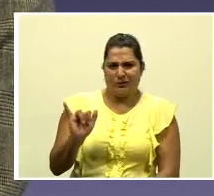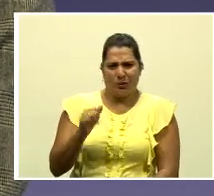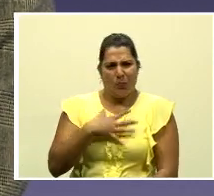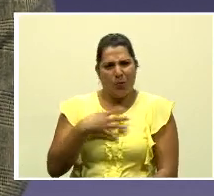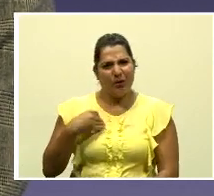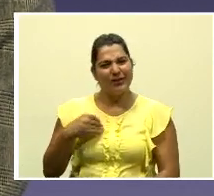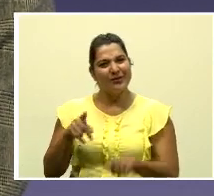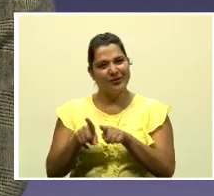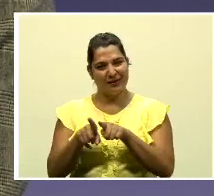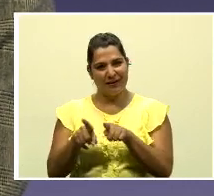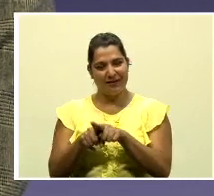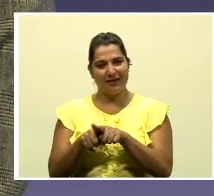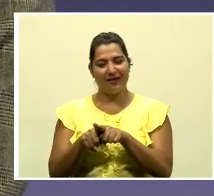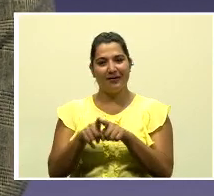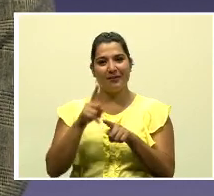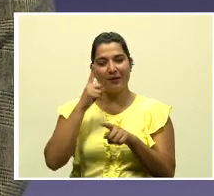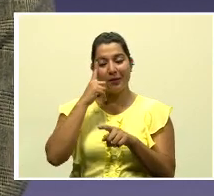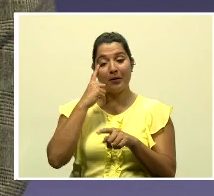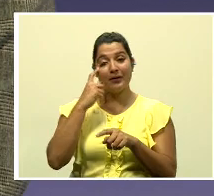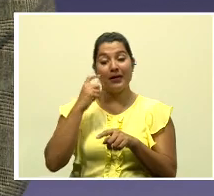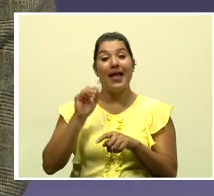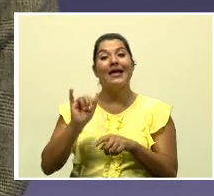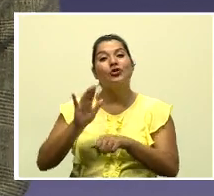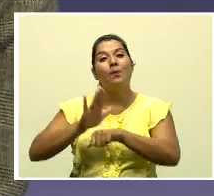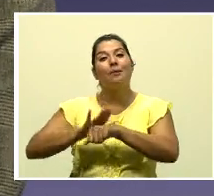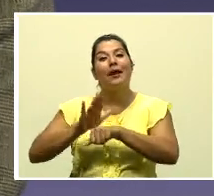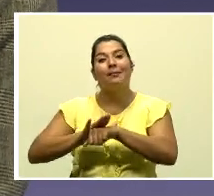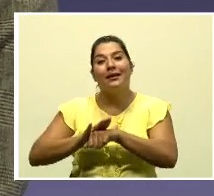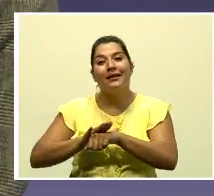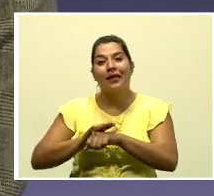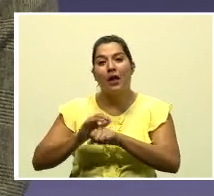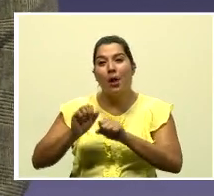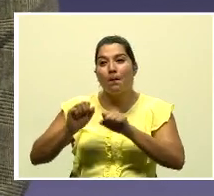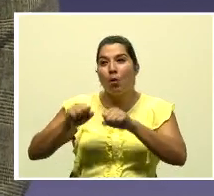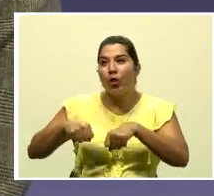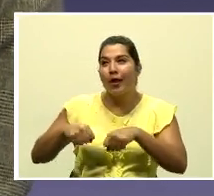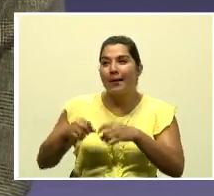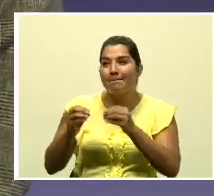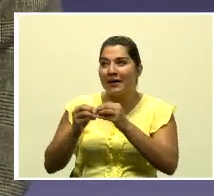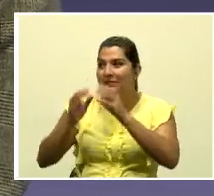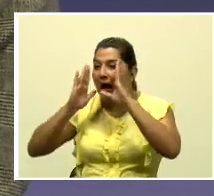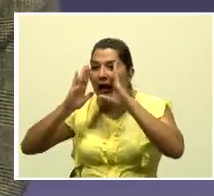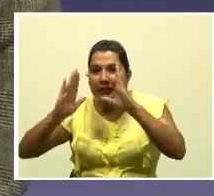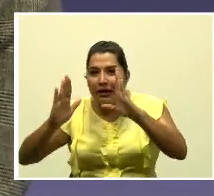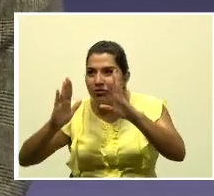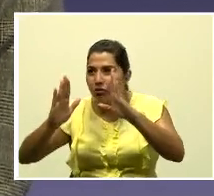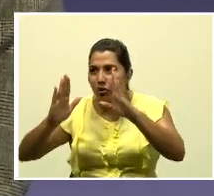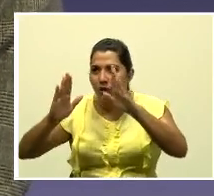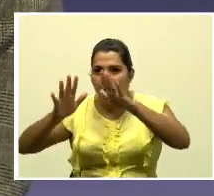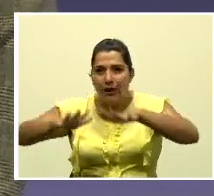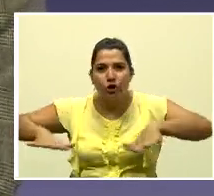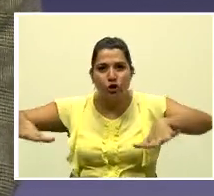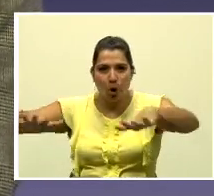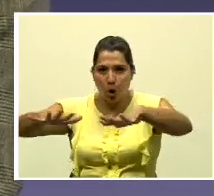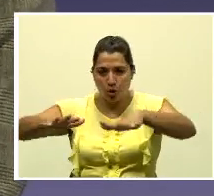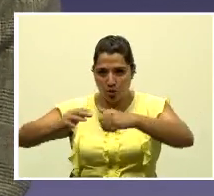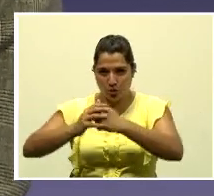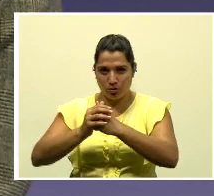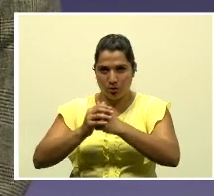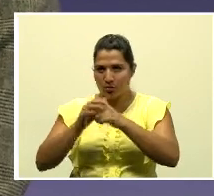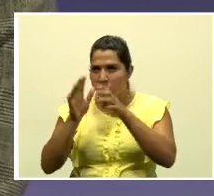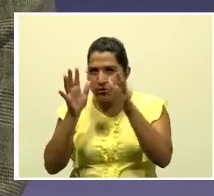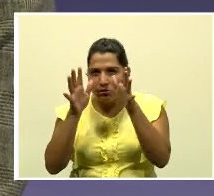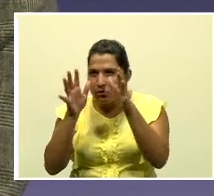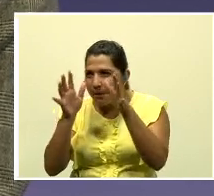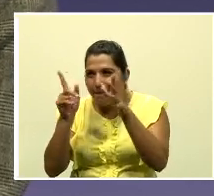trabajar con una cámara de este tipo le permite a uno estar más atento al entorno, porque no está tanto pensando en cómo quedó la foto,